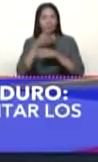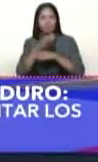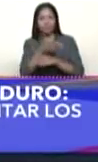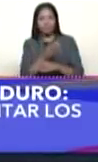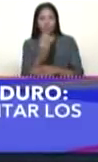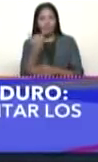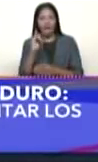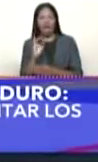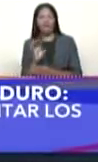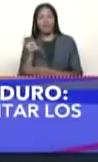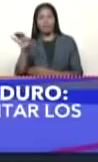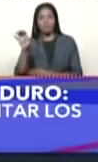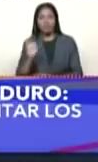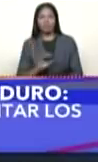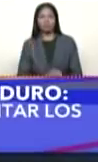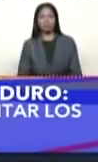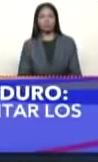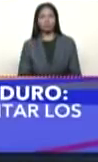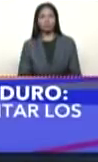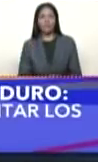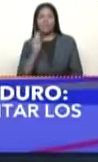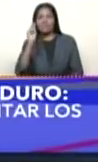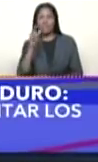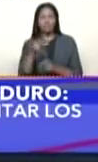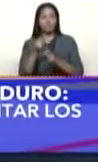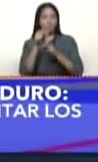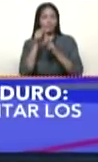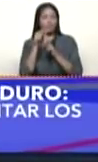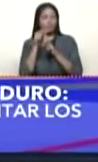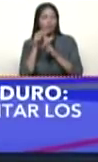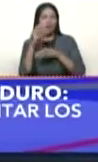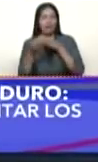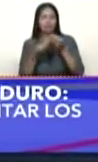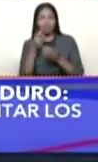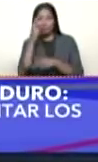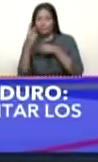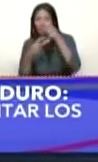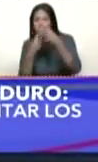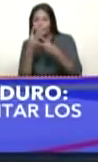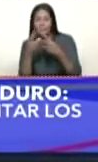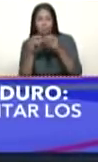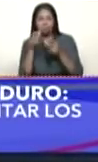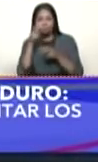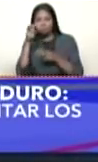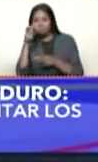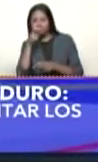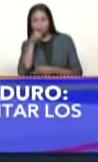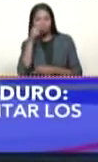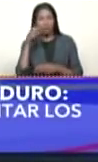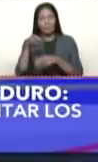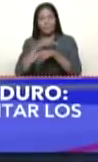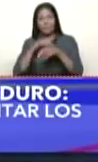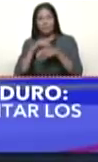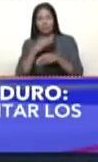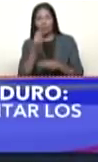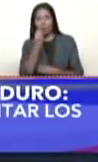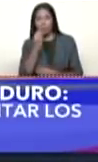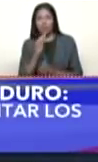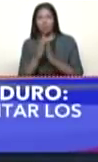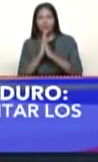país. Tarea especial. A ser supervisada por el ministro de